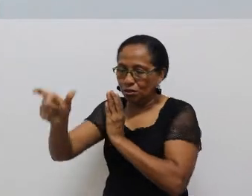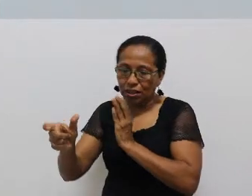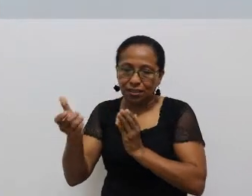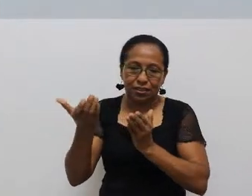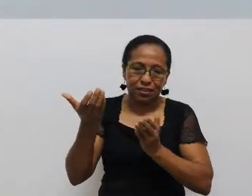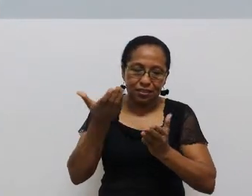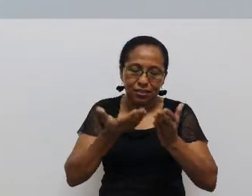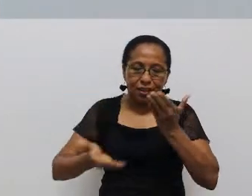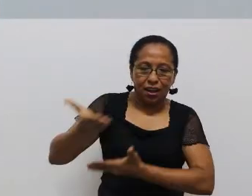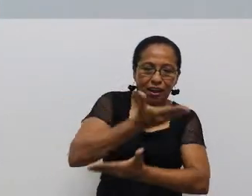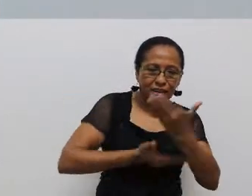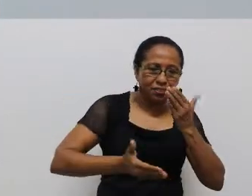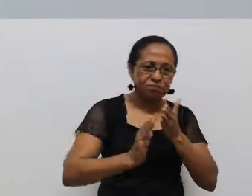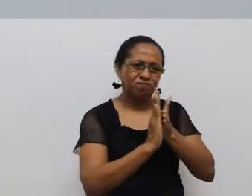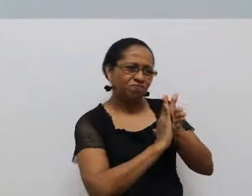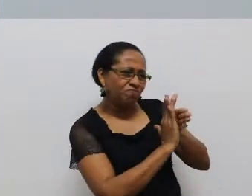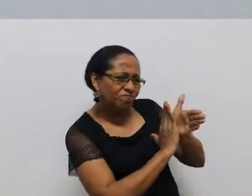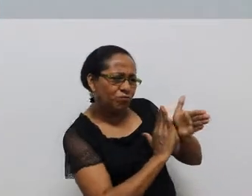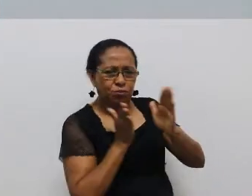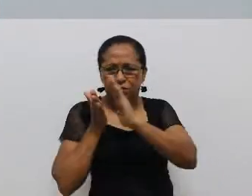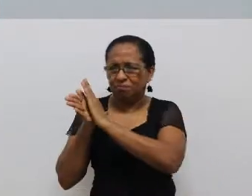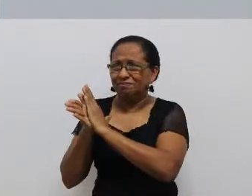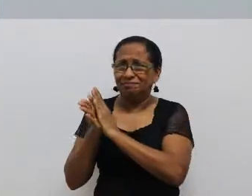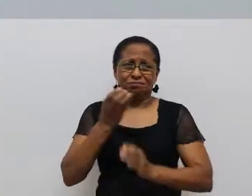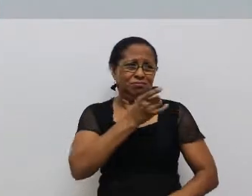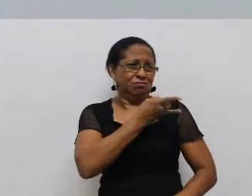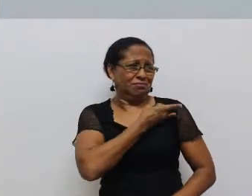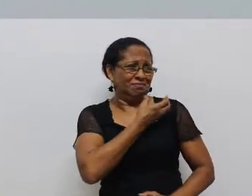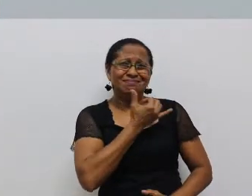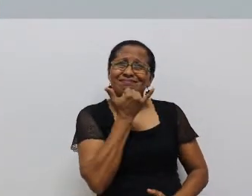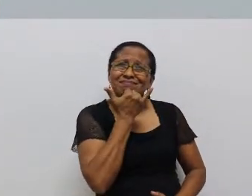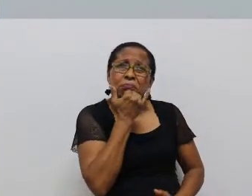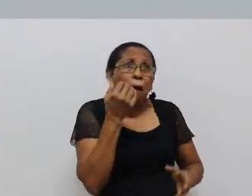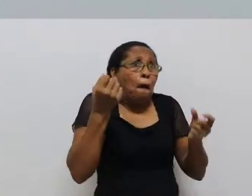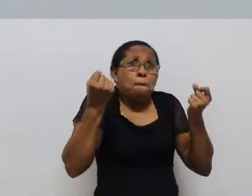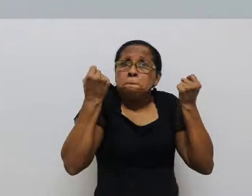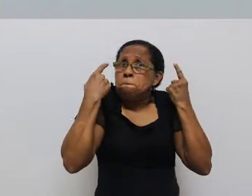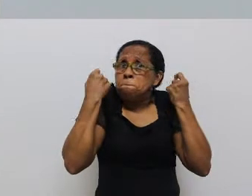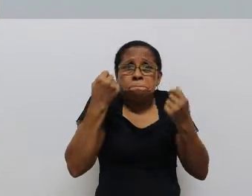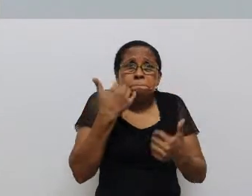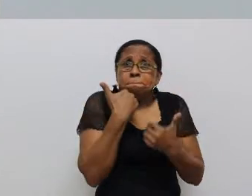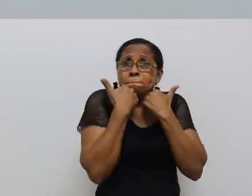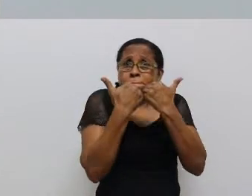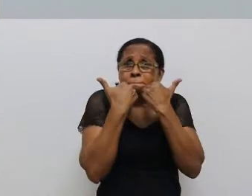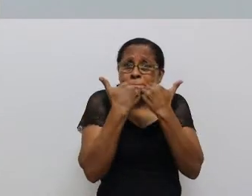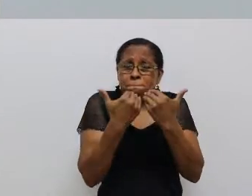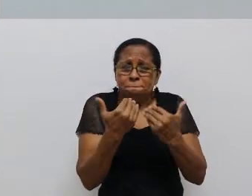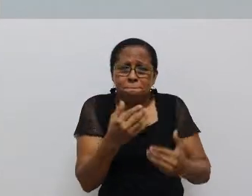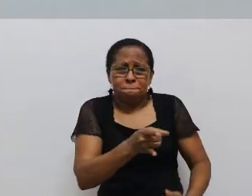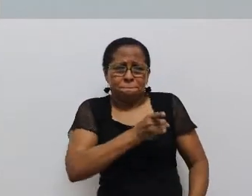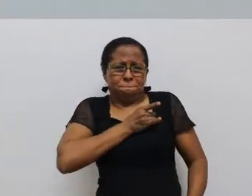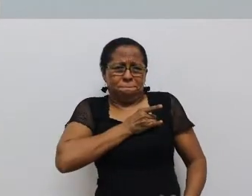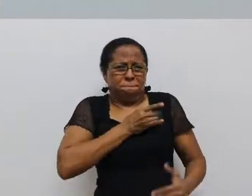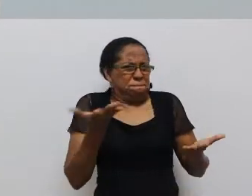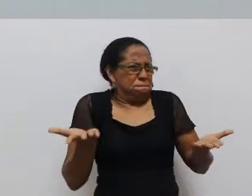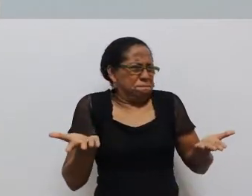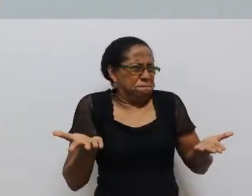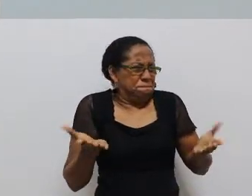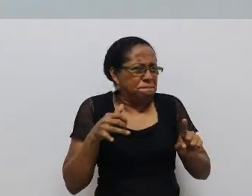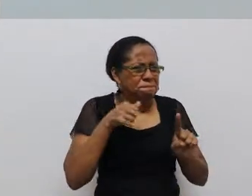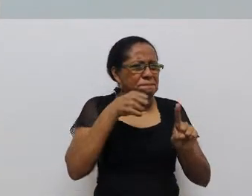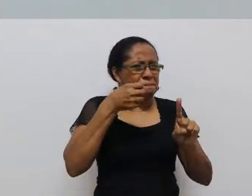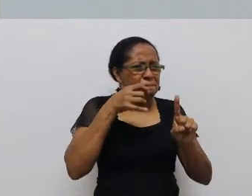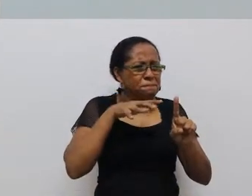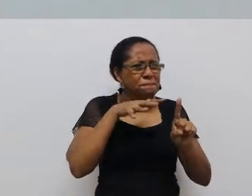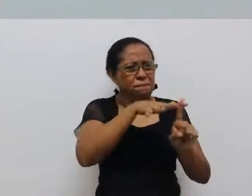Yo siento y muchos sentimos que no sabemos qué pasa en la universidad, qué decisiones están tomando y cómo nos van a afectar. Y